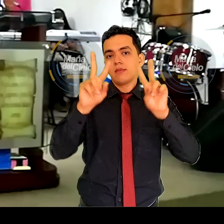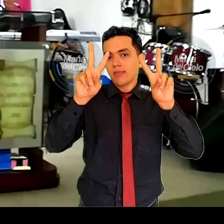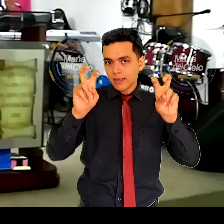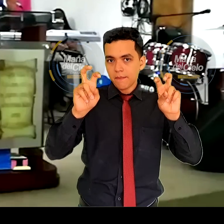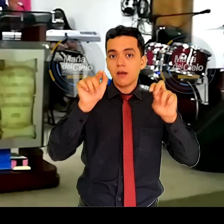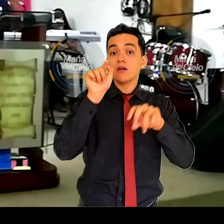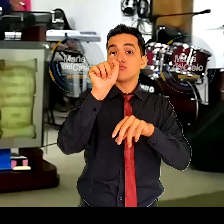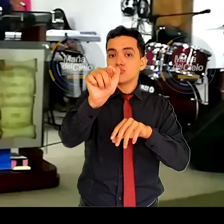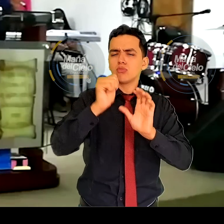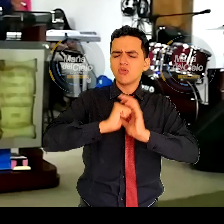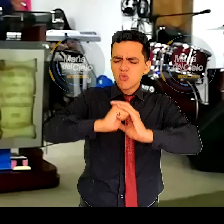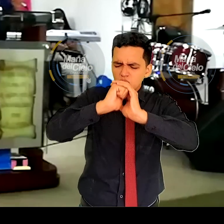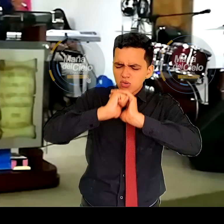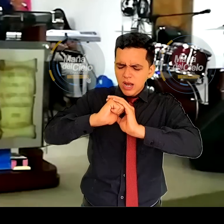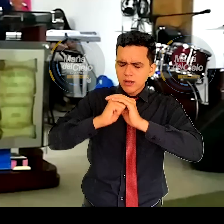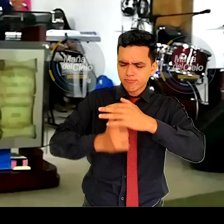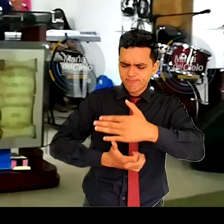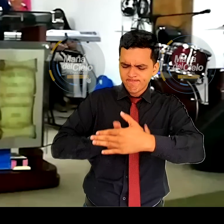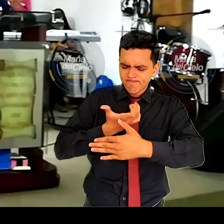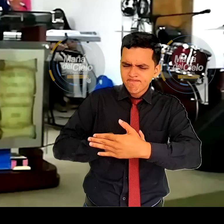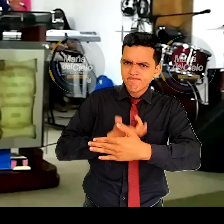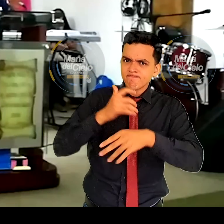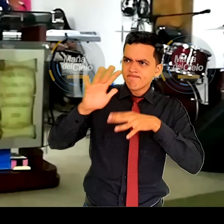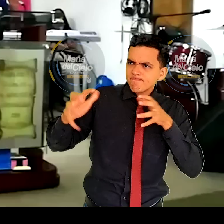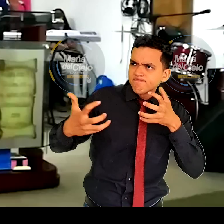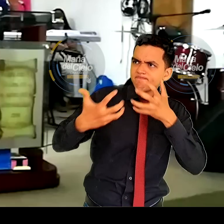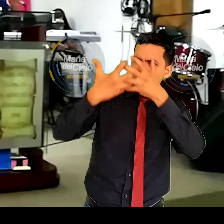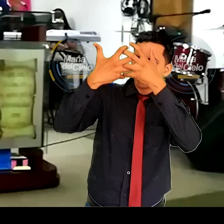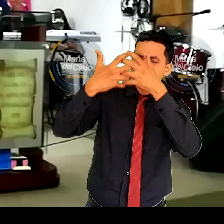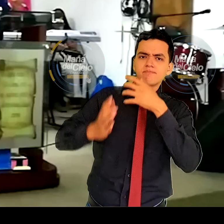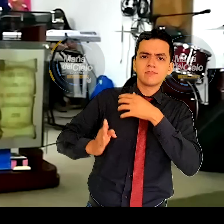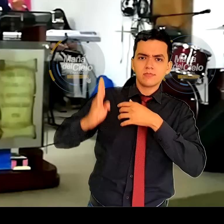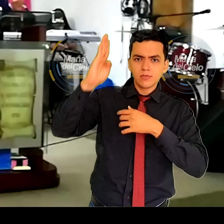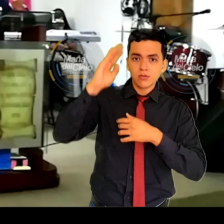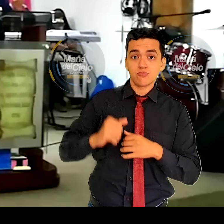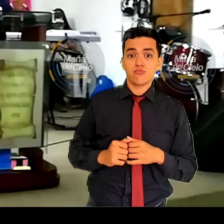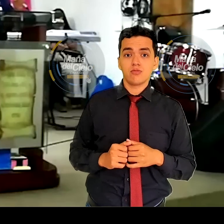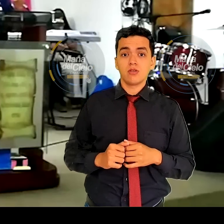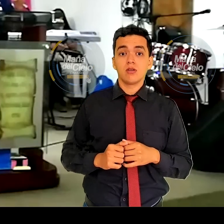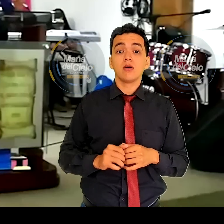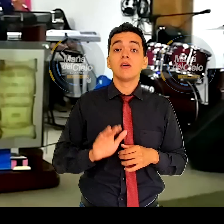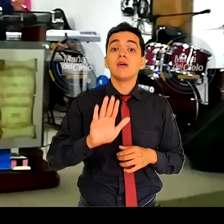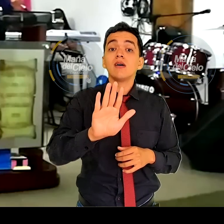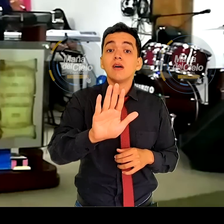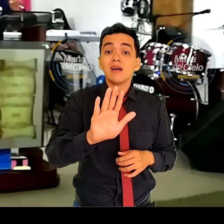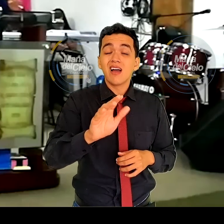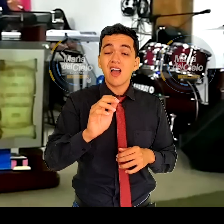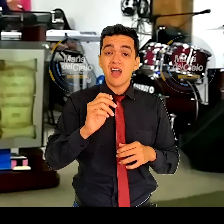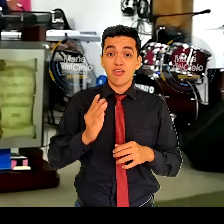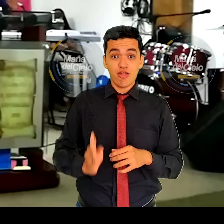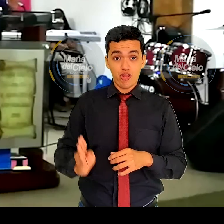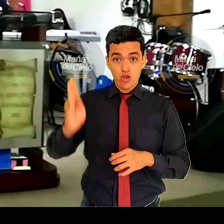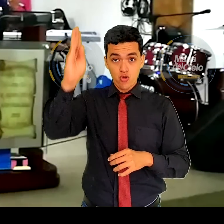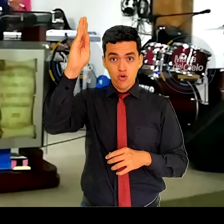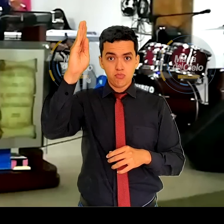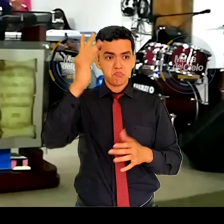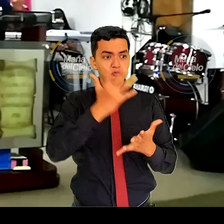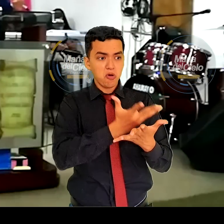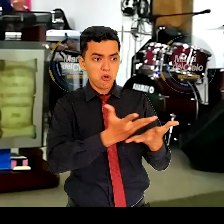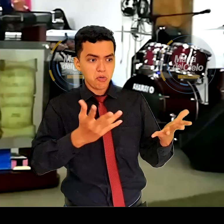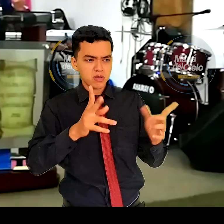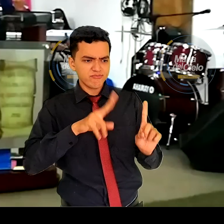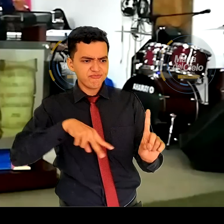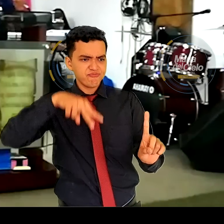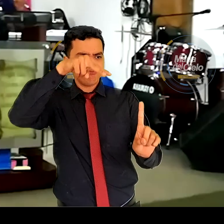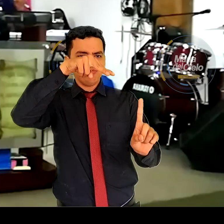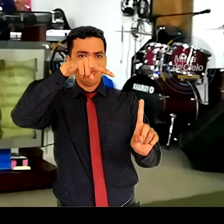La oración nos hace ver las cosas como Dios las ve. De la única